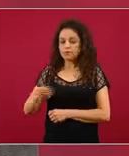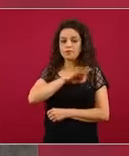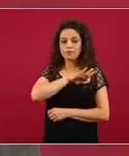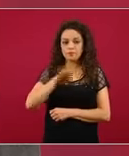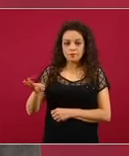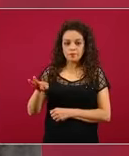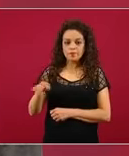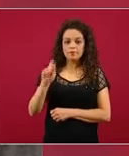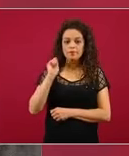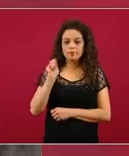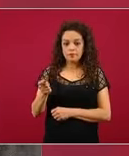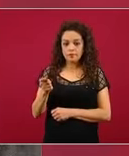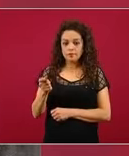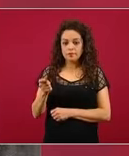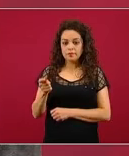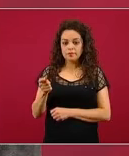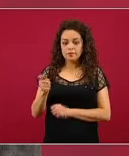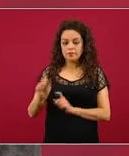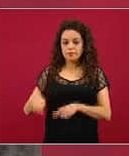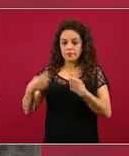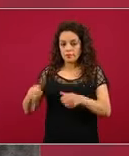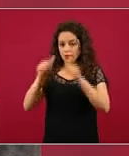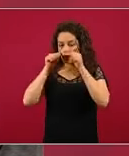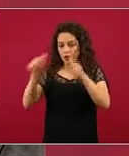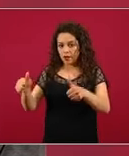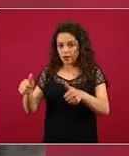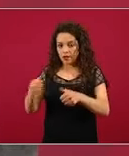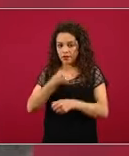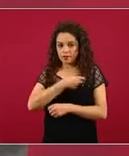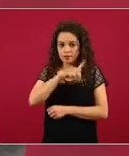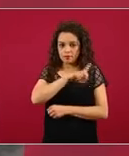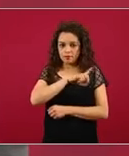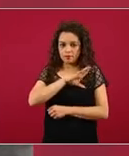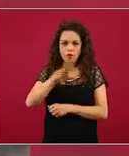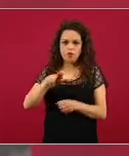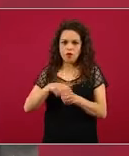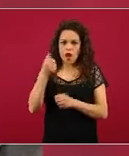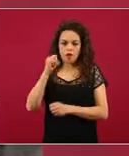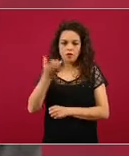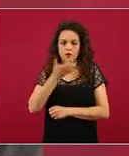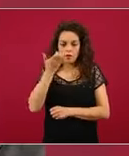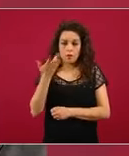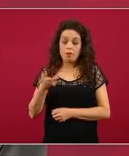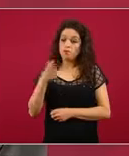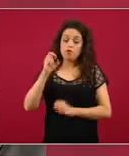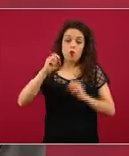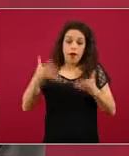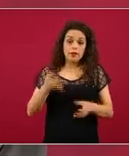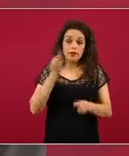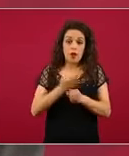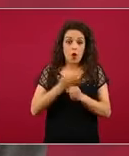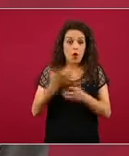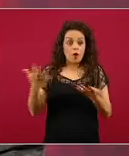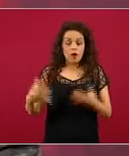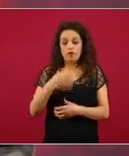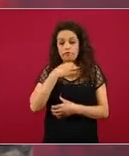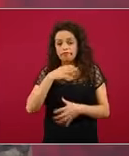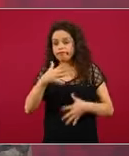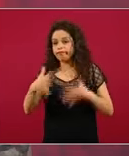asimiladas por el sistema convencional de atención de la salud, a pesar de que ahorita está perturbada su funcionamiento por